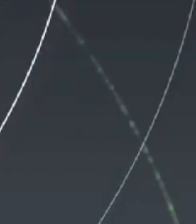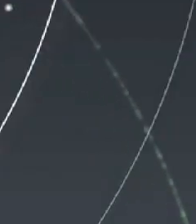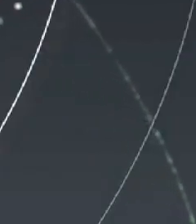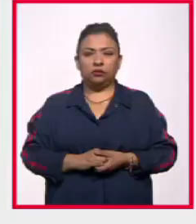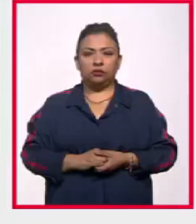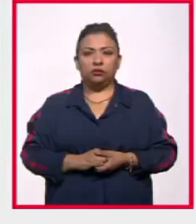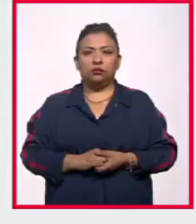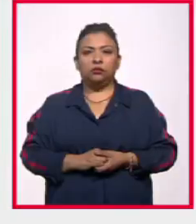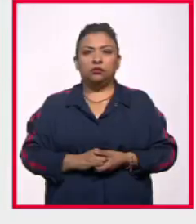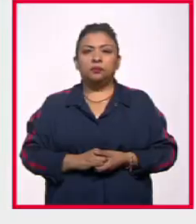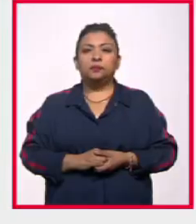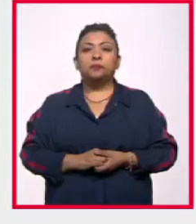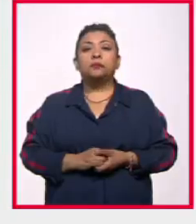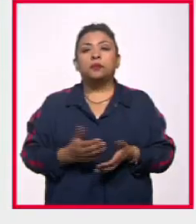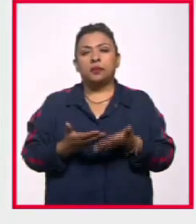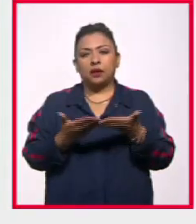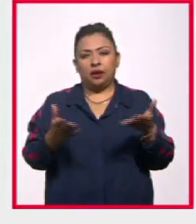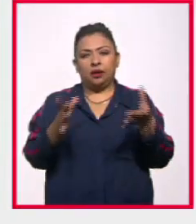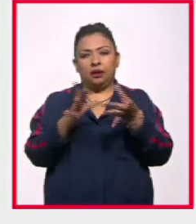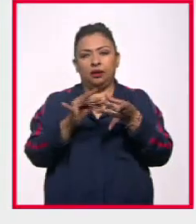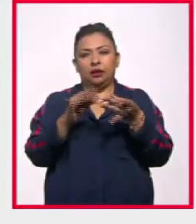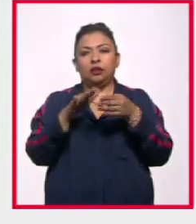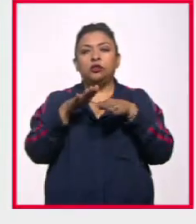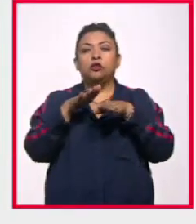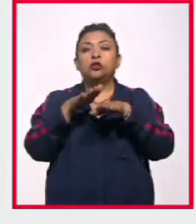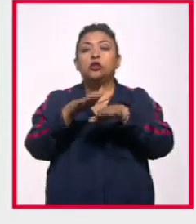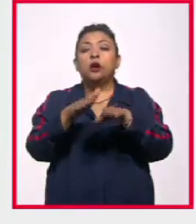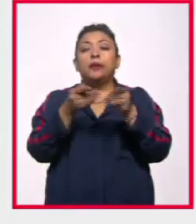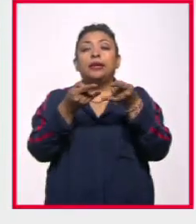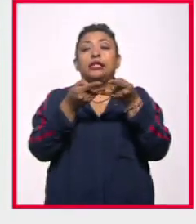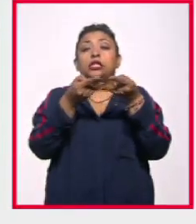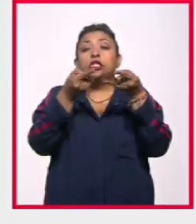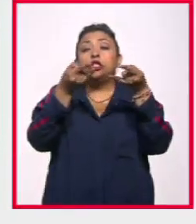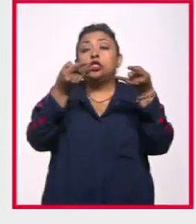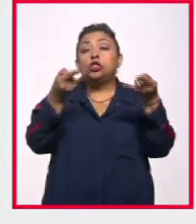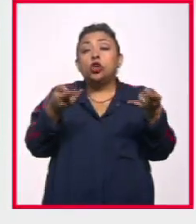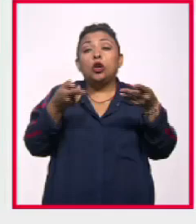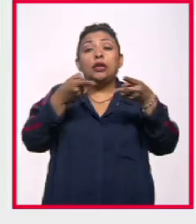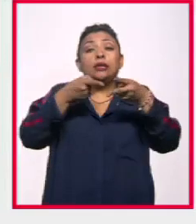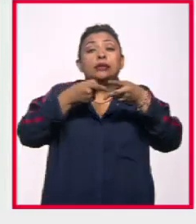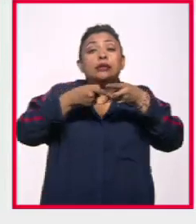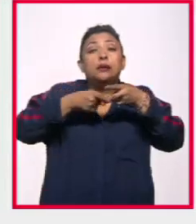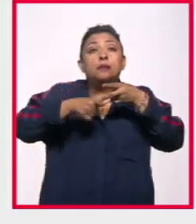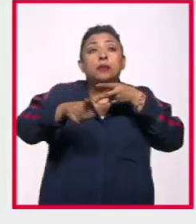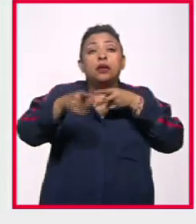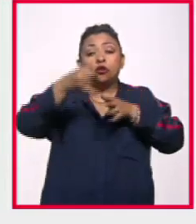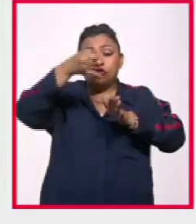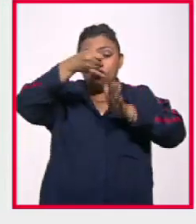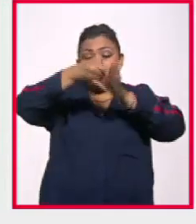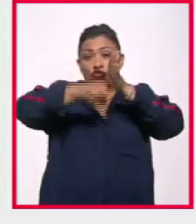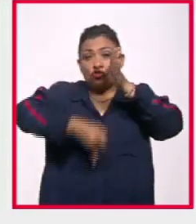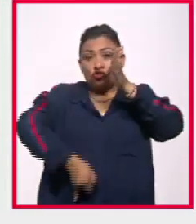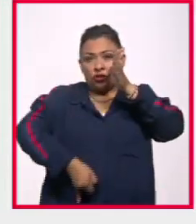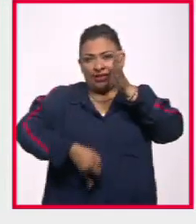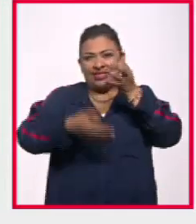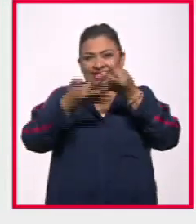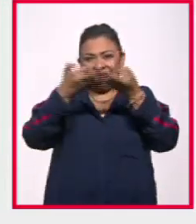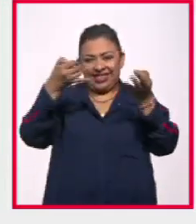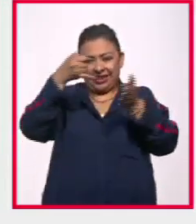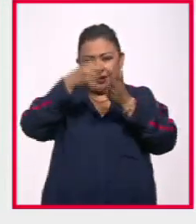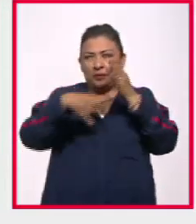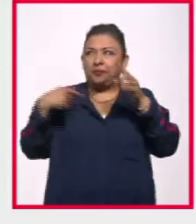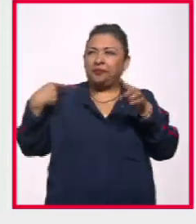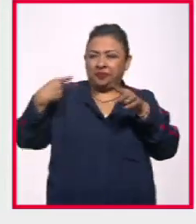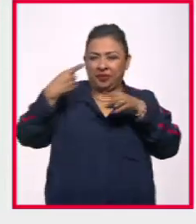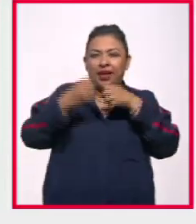Bueno, vamos a platicar acerca de las historias que surgen varios metros bajo tierra. Hemos platicado también a lo